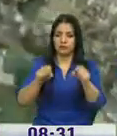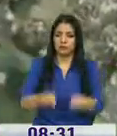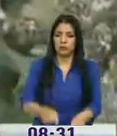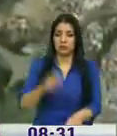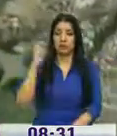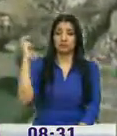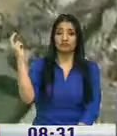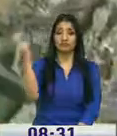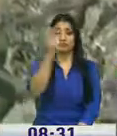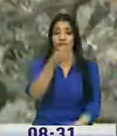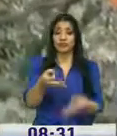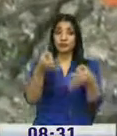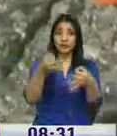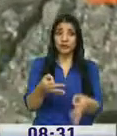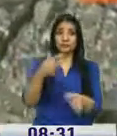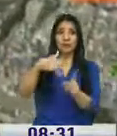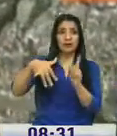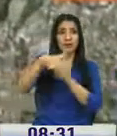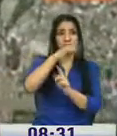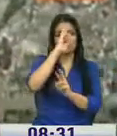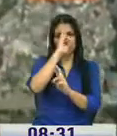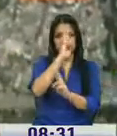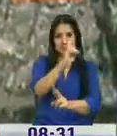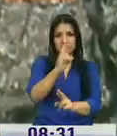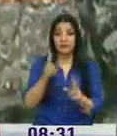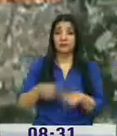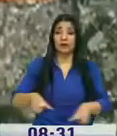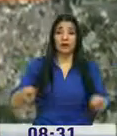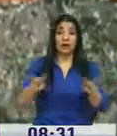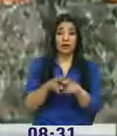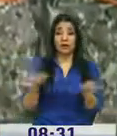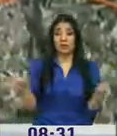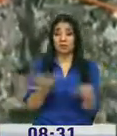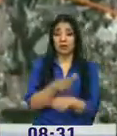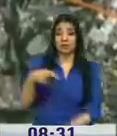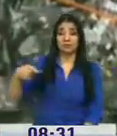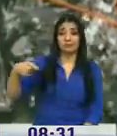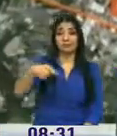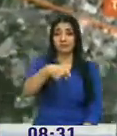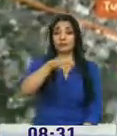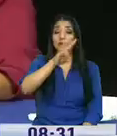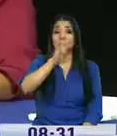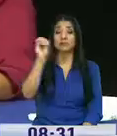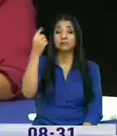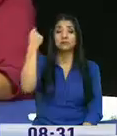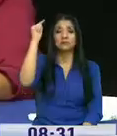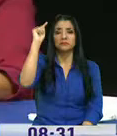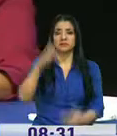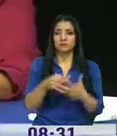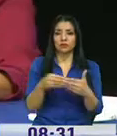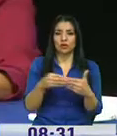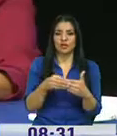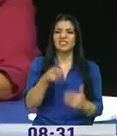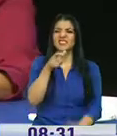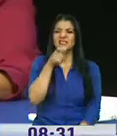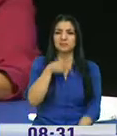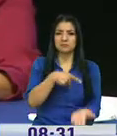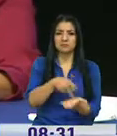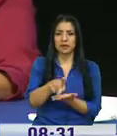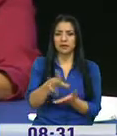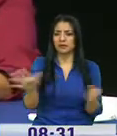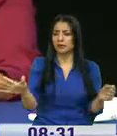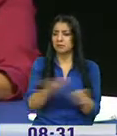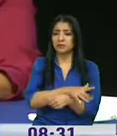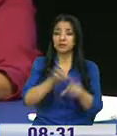confirmó será amigable con el ambiente y su costo total sería de 600 millones de dólares. Será financiado totalmente por la empresa